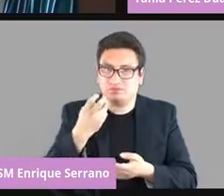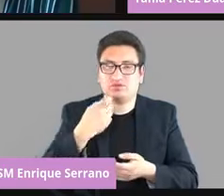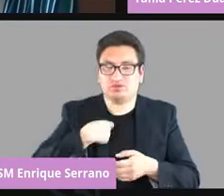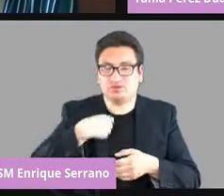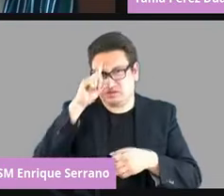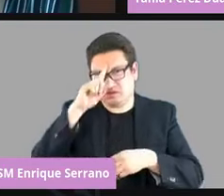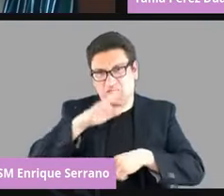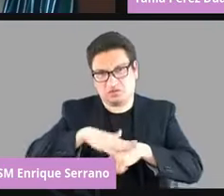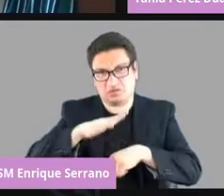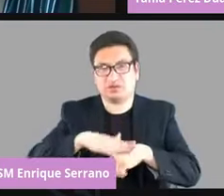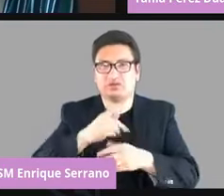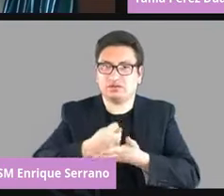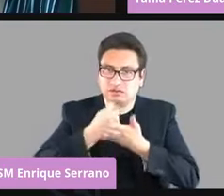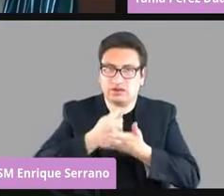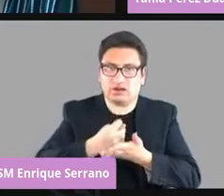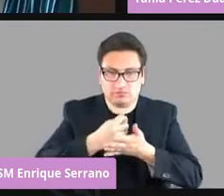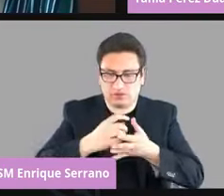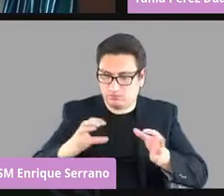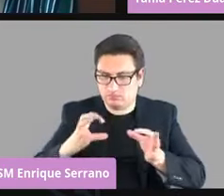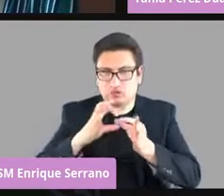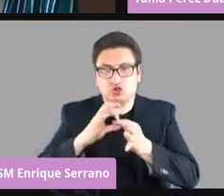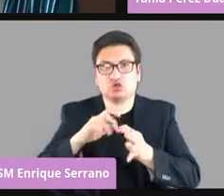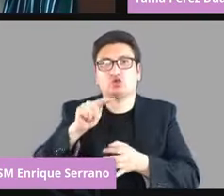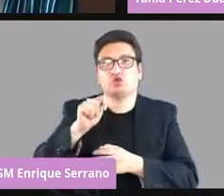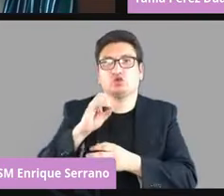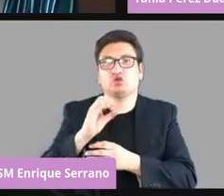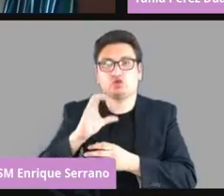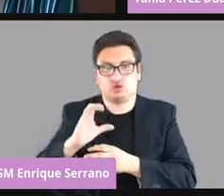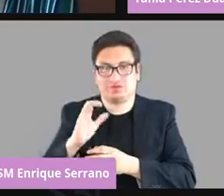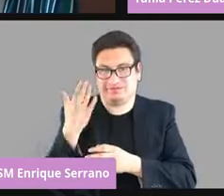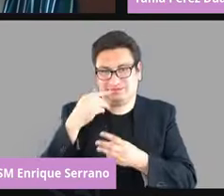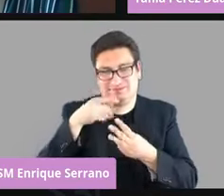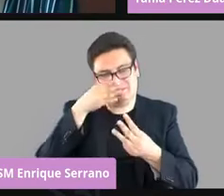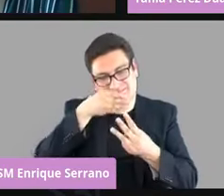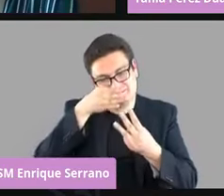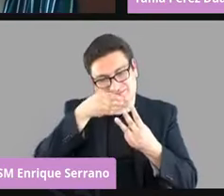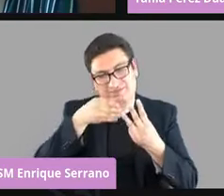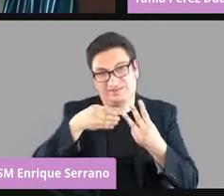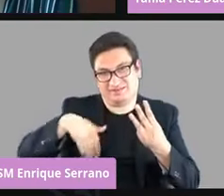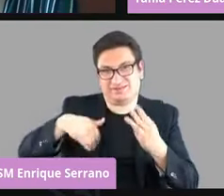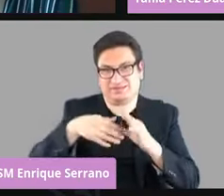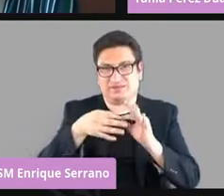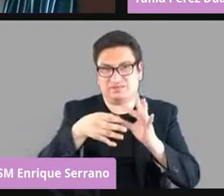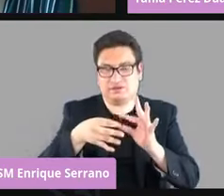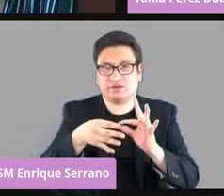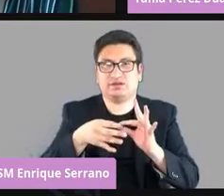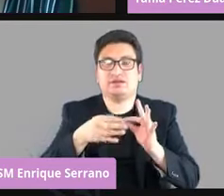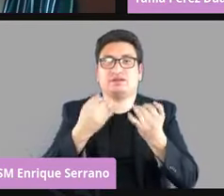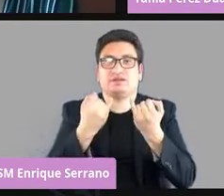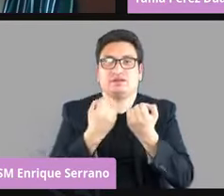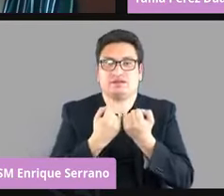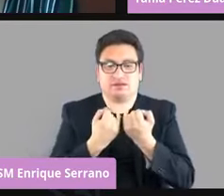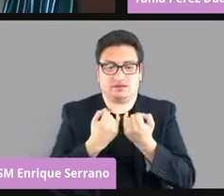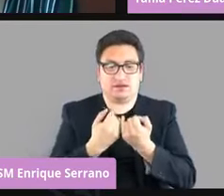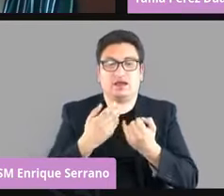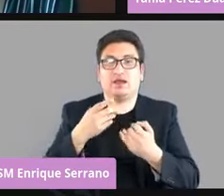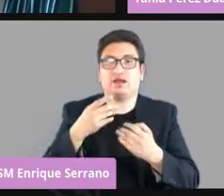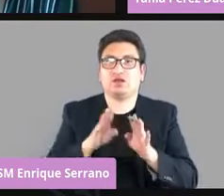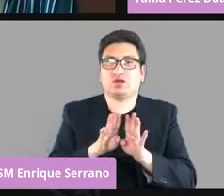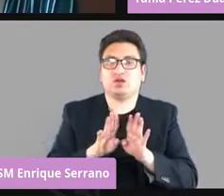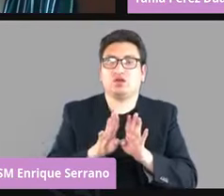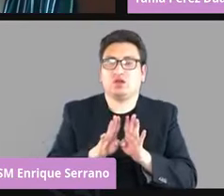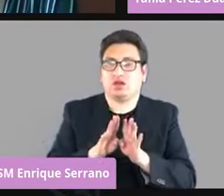recomendaría una terapia adecuada para TOC con estos tres enfoques que acabo de comentar y la parte farmacológica como muy